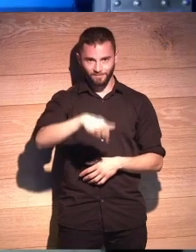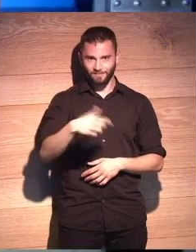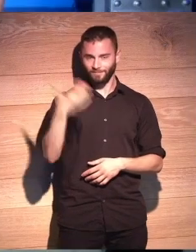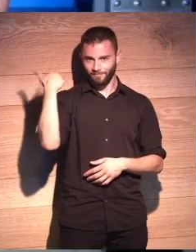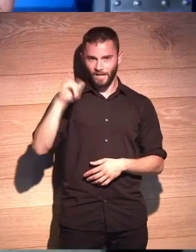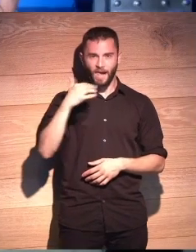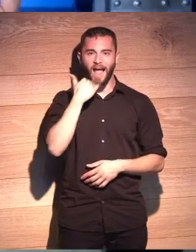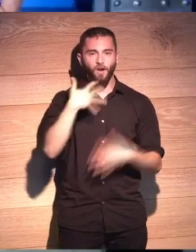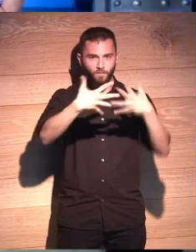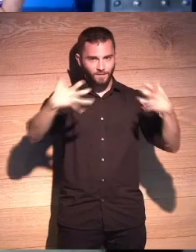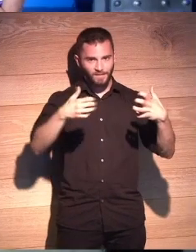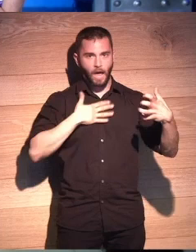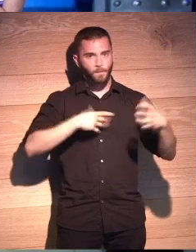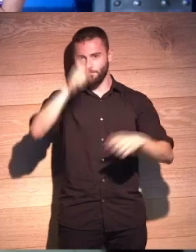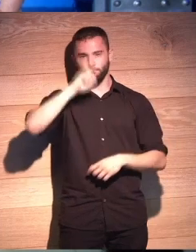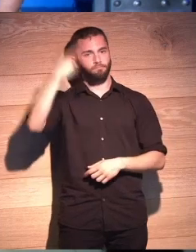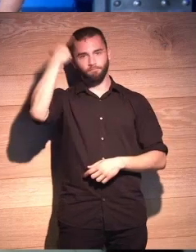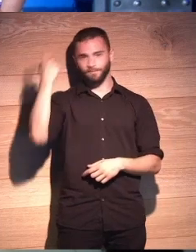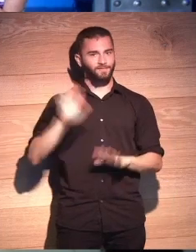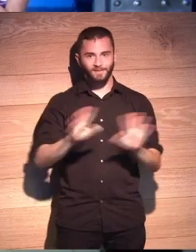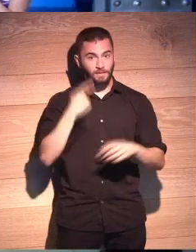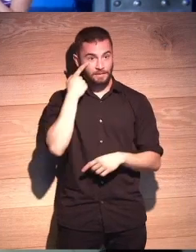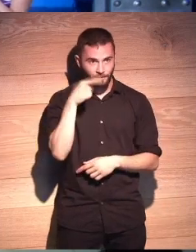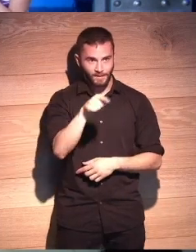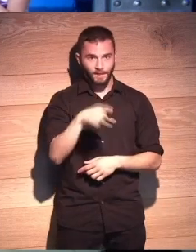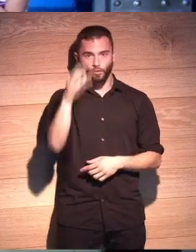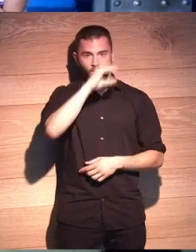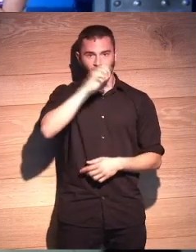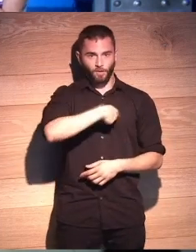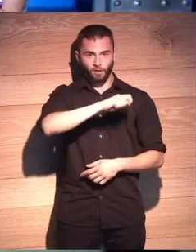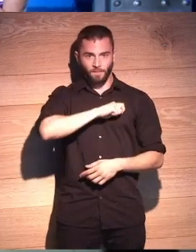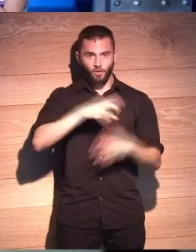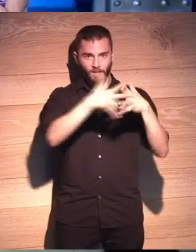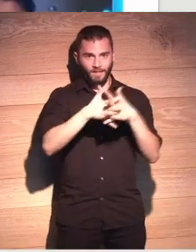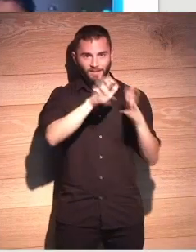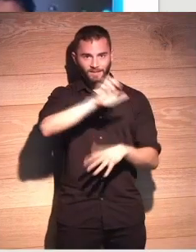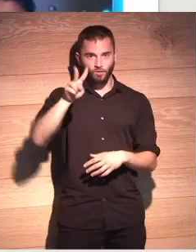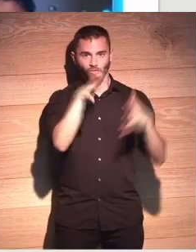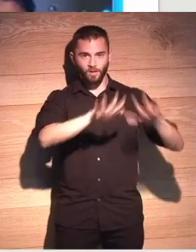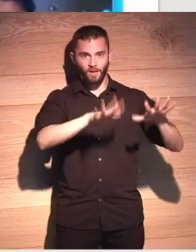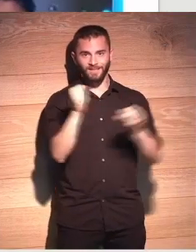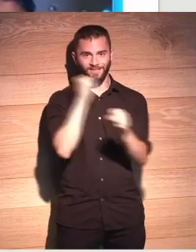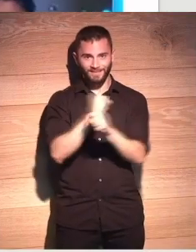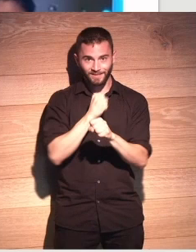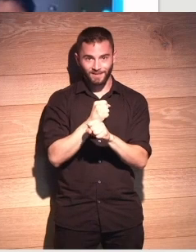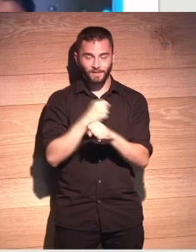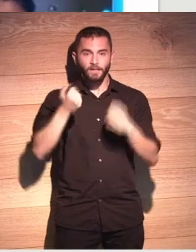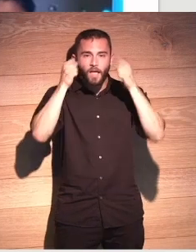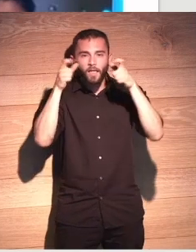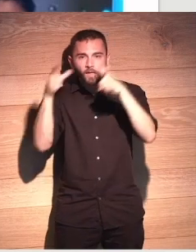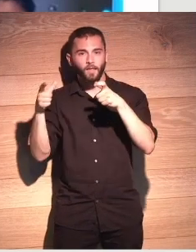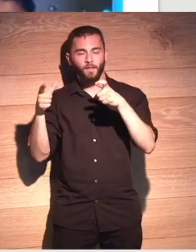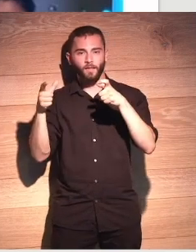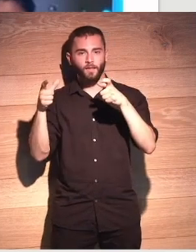podemos ponerla, porque es esta, miradla. Este es un científico español que está en Estados Unidos, que está